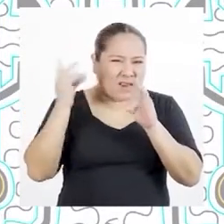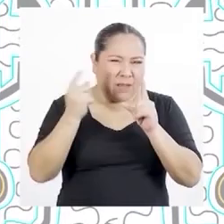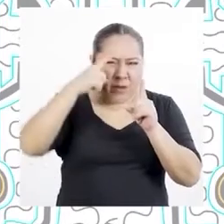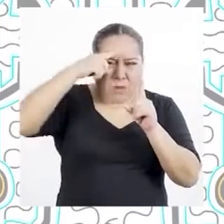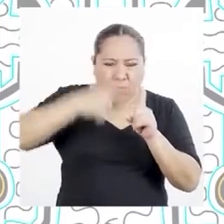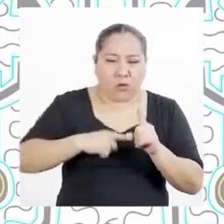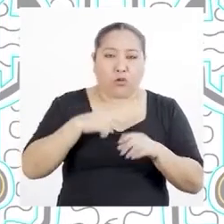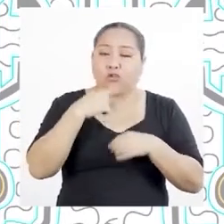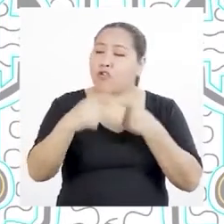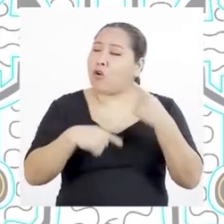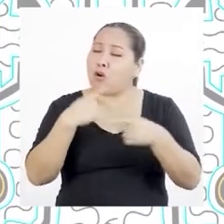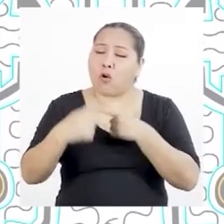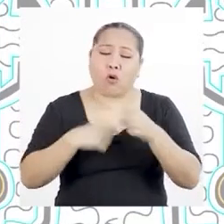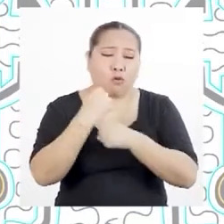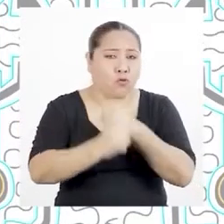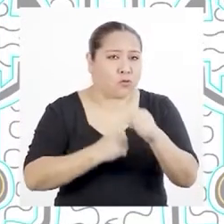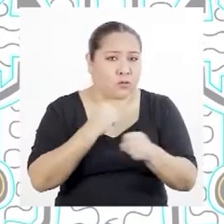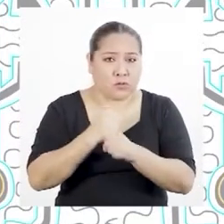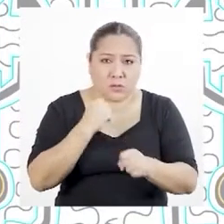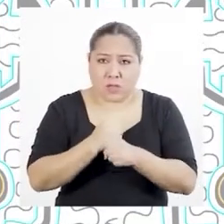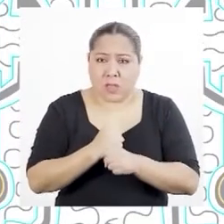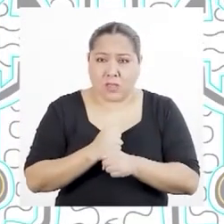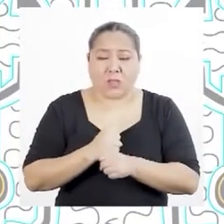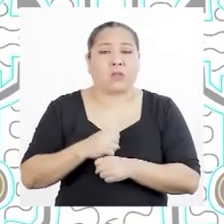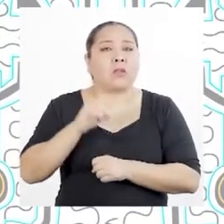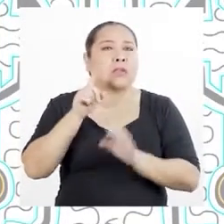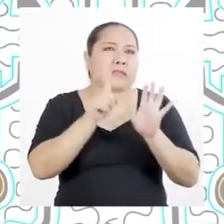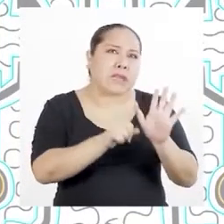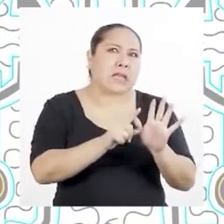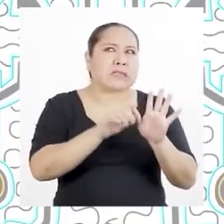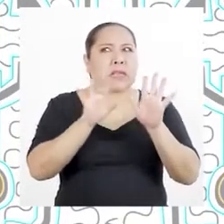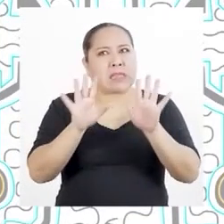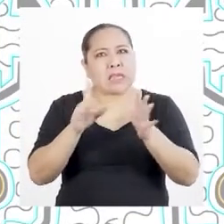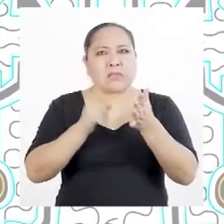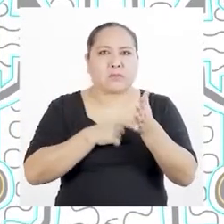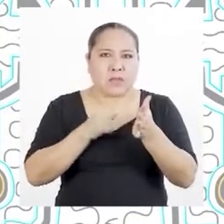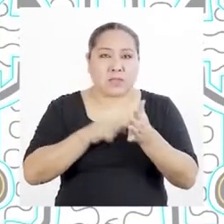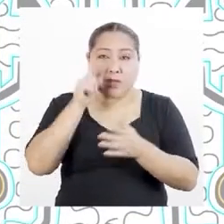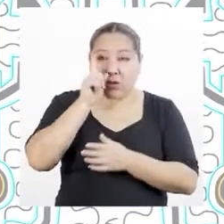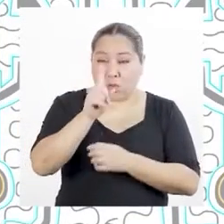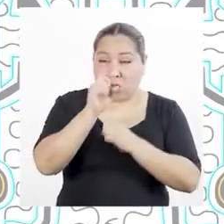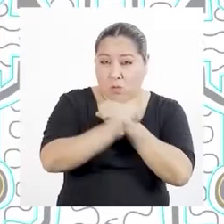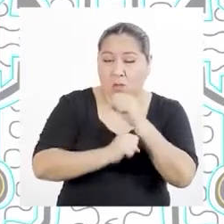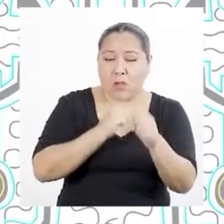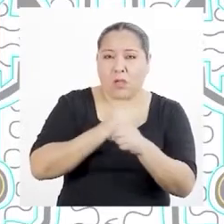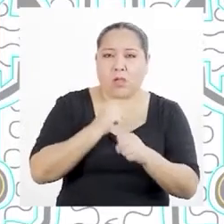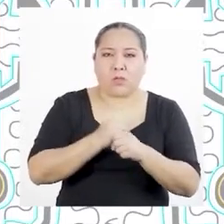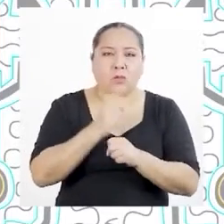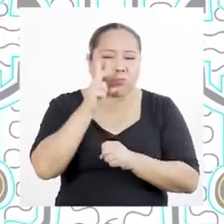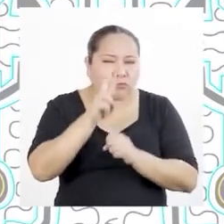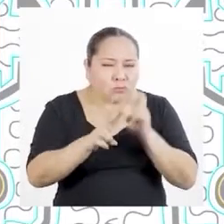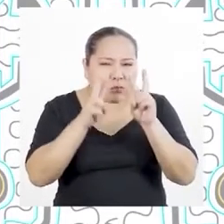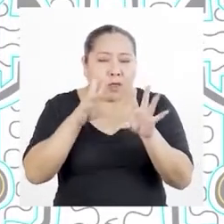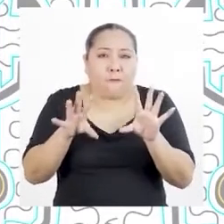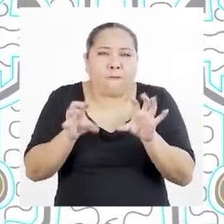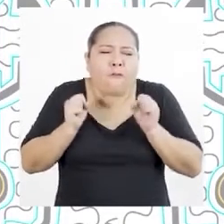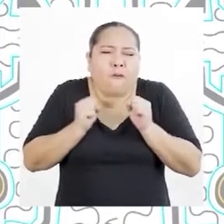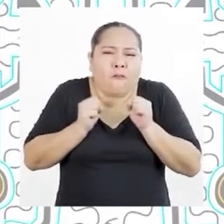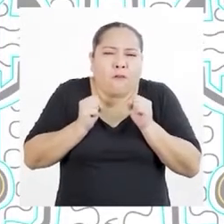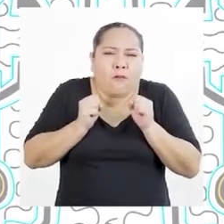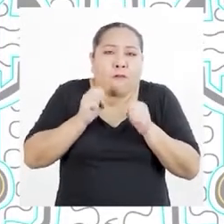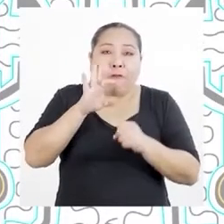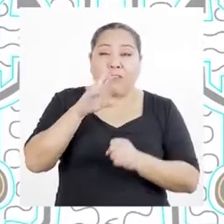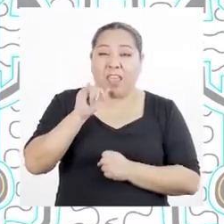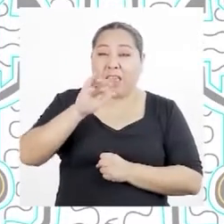los años en el Perú con una frecuencia de 6 a 10 veces durante el año. La presencia del follaje en